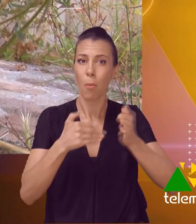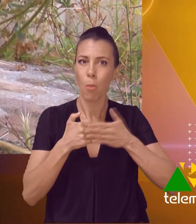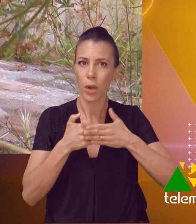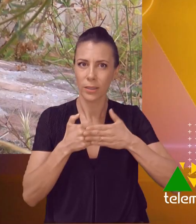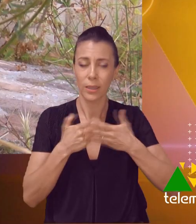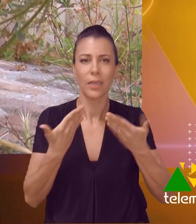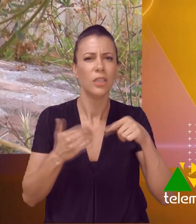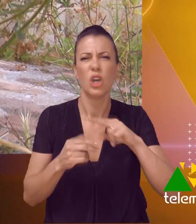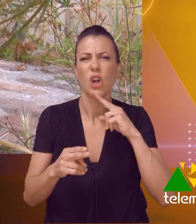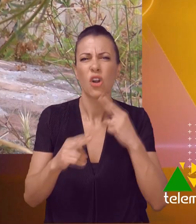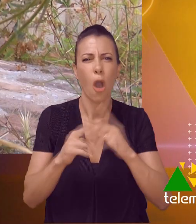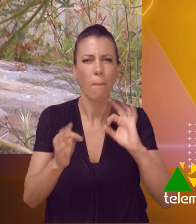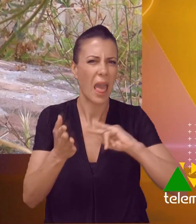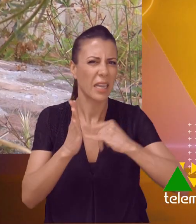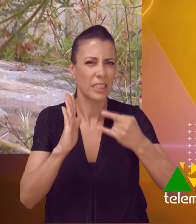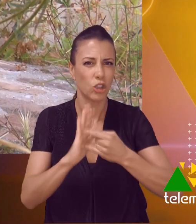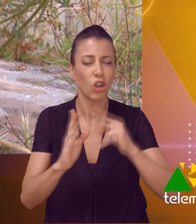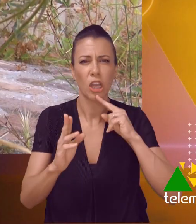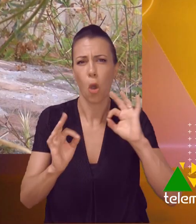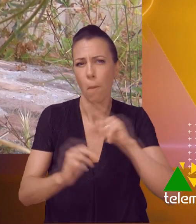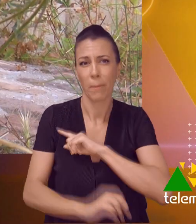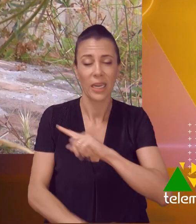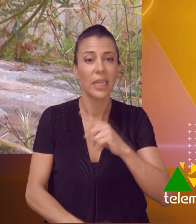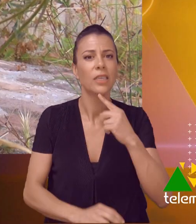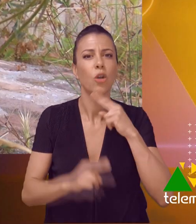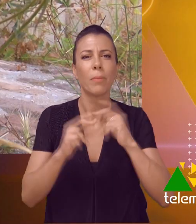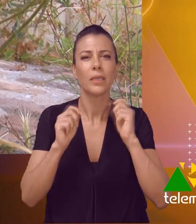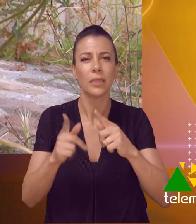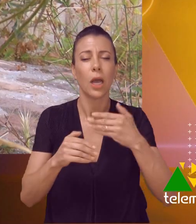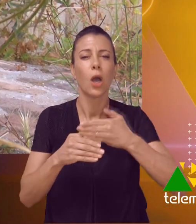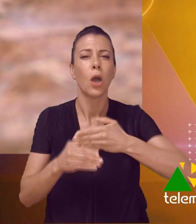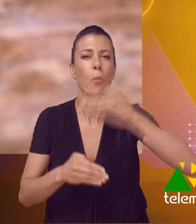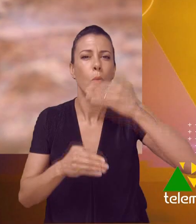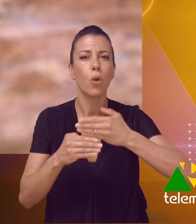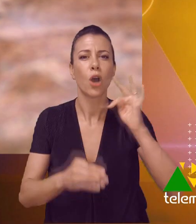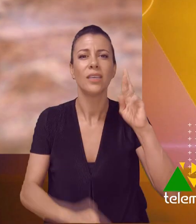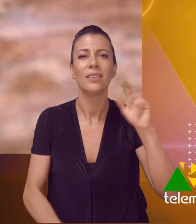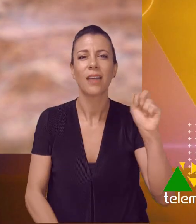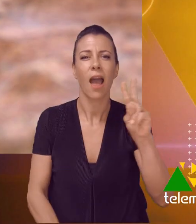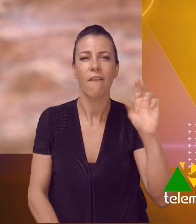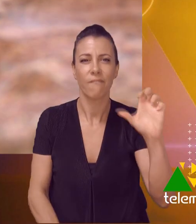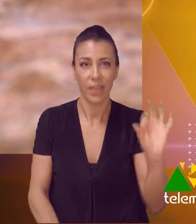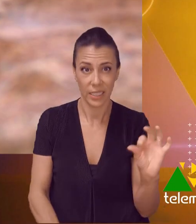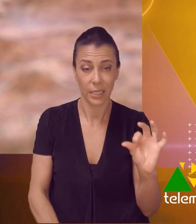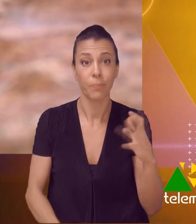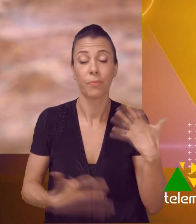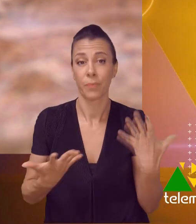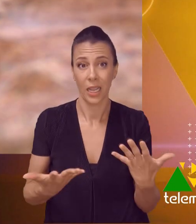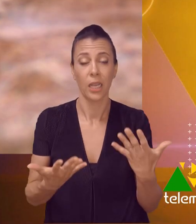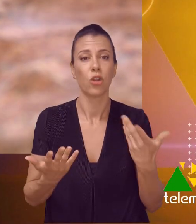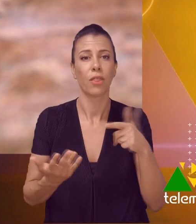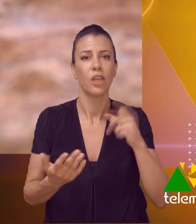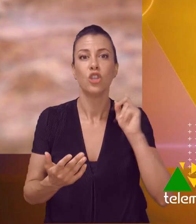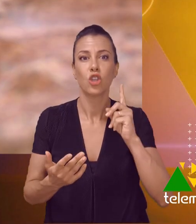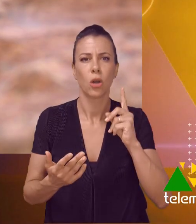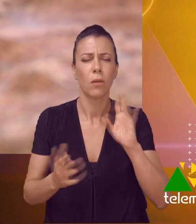en términos arquitectónicos, militar, se llaman muros través, de manera que solamente se pudiera